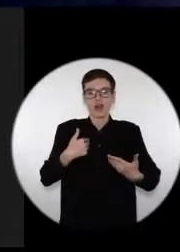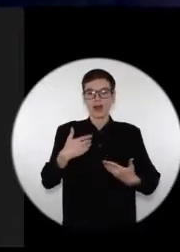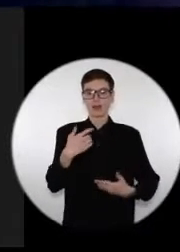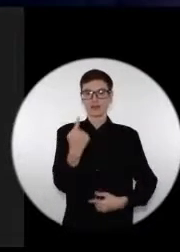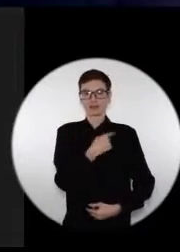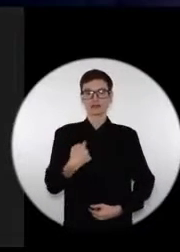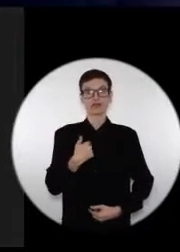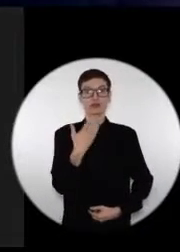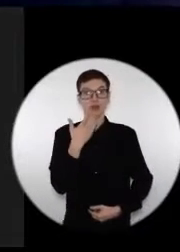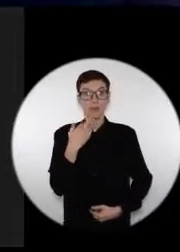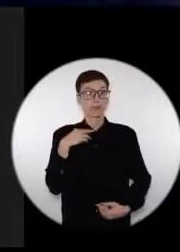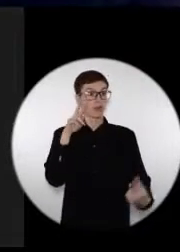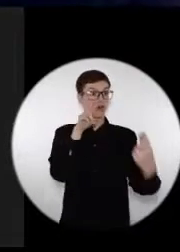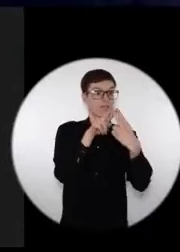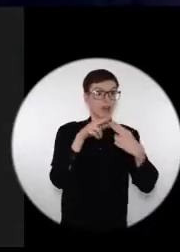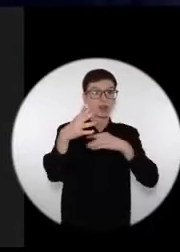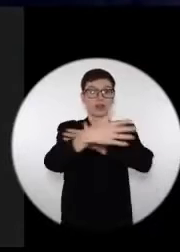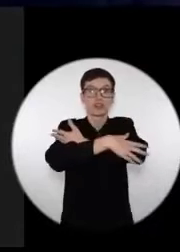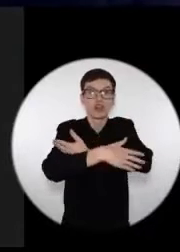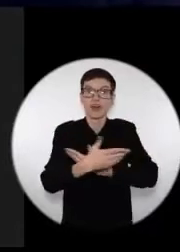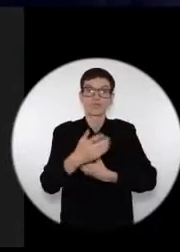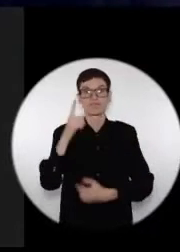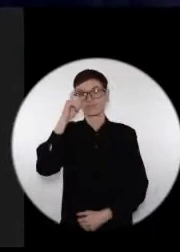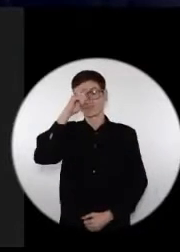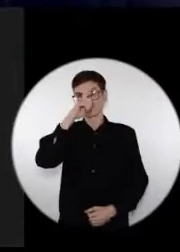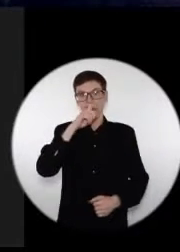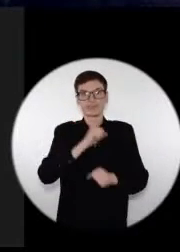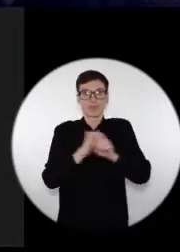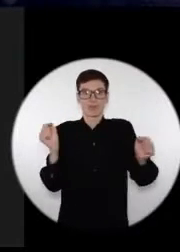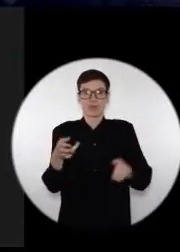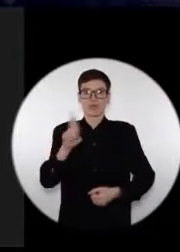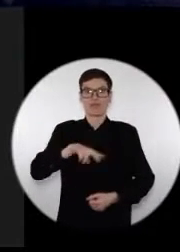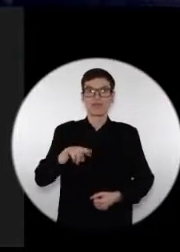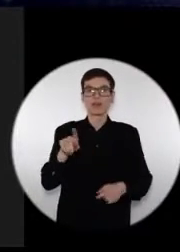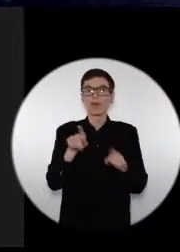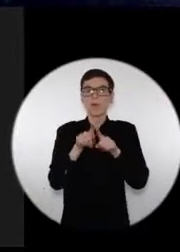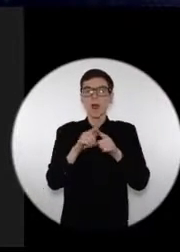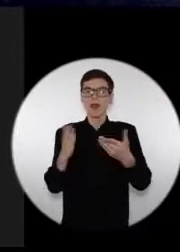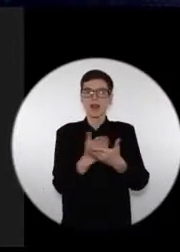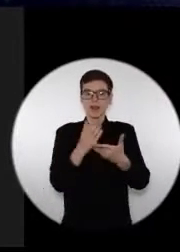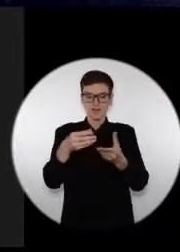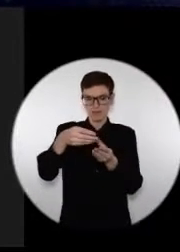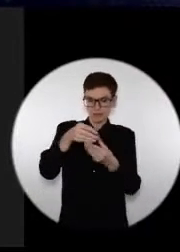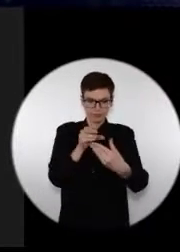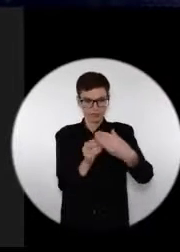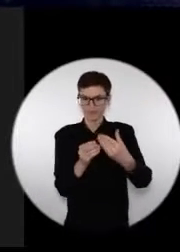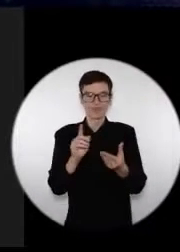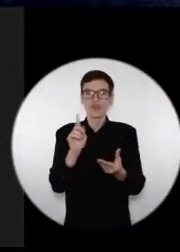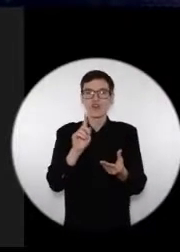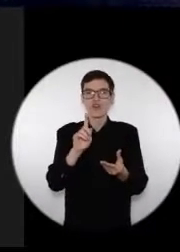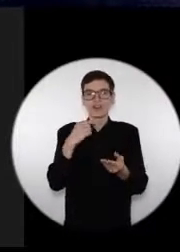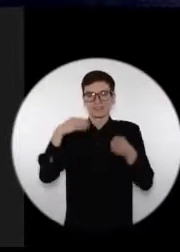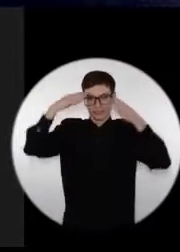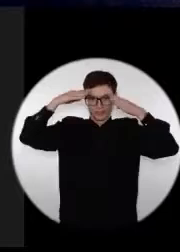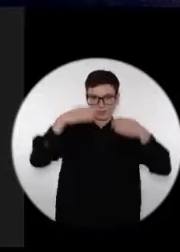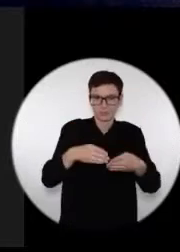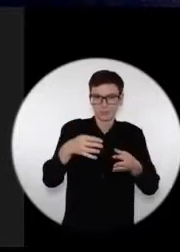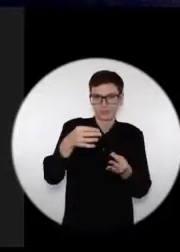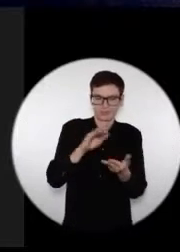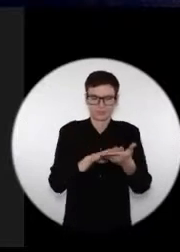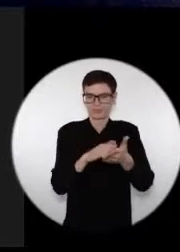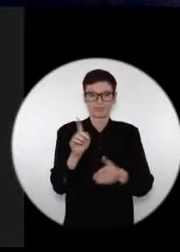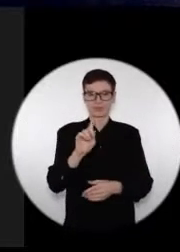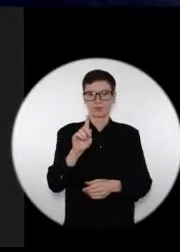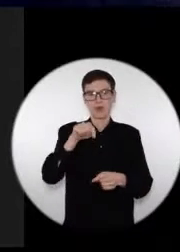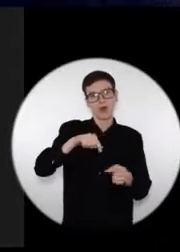no podemos vernos ni tocarnos físicamente también el libro como objeto físico ya no es el foco de esta edición